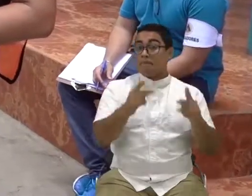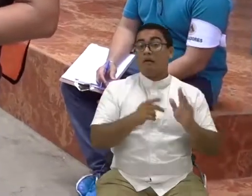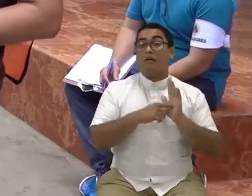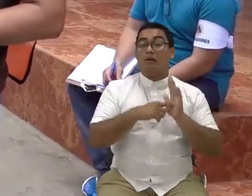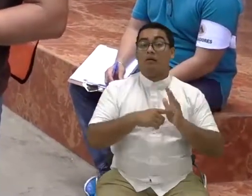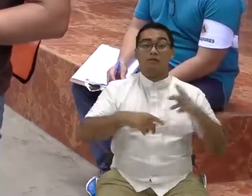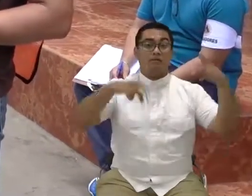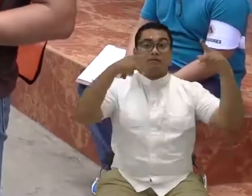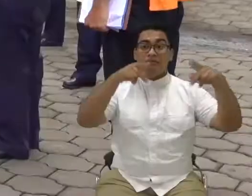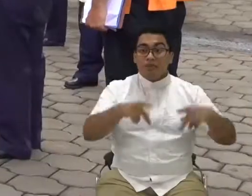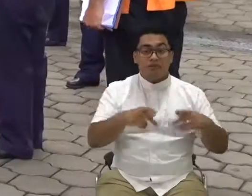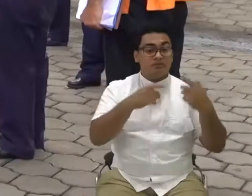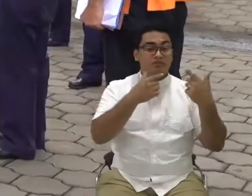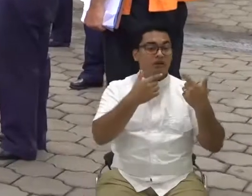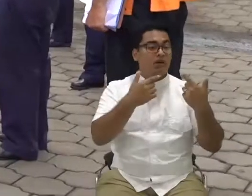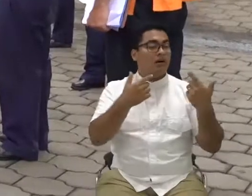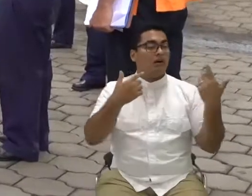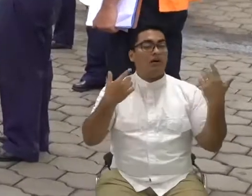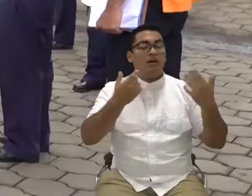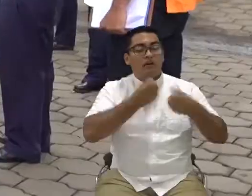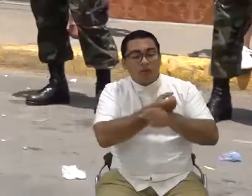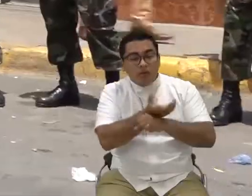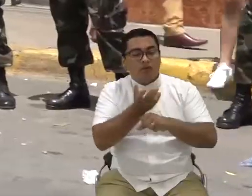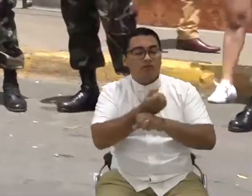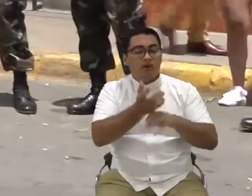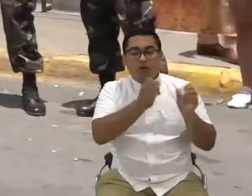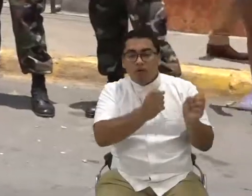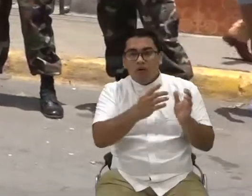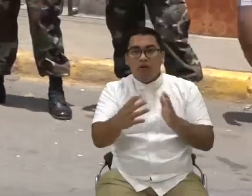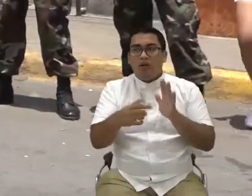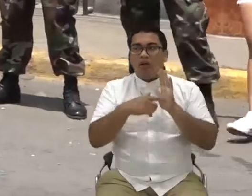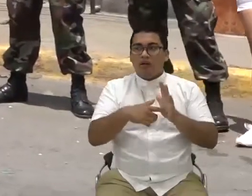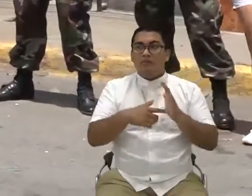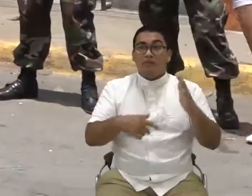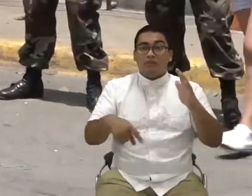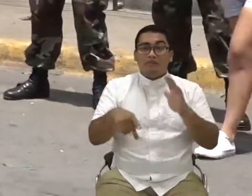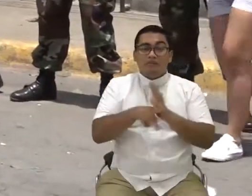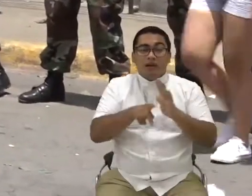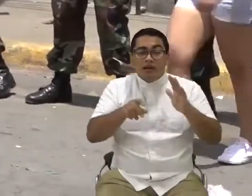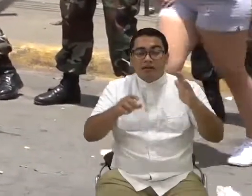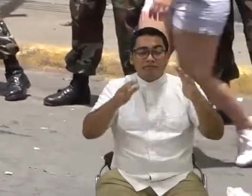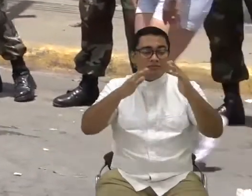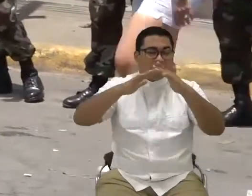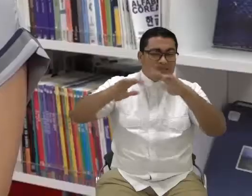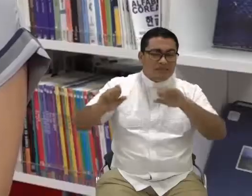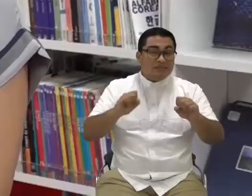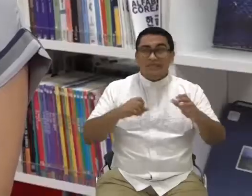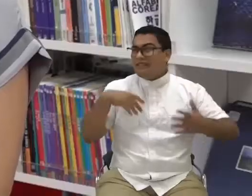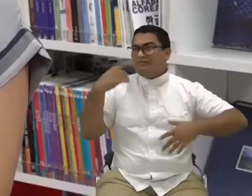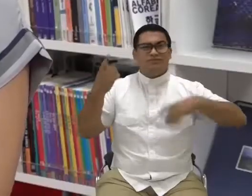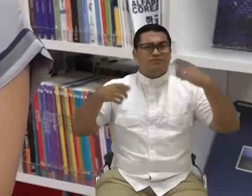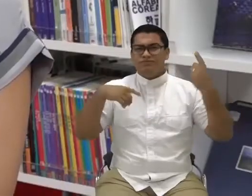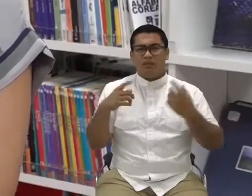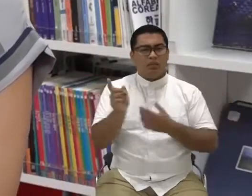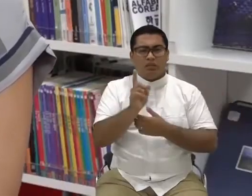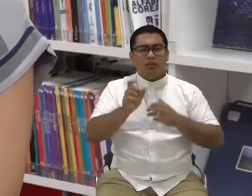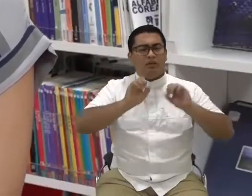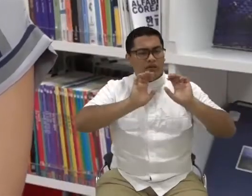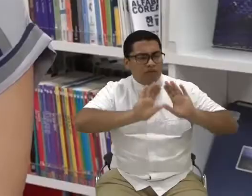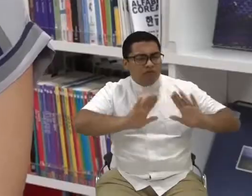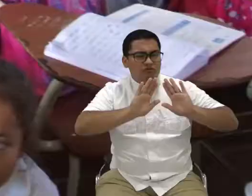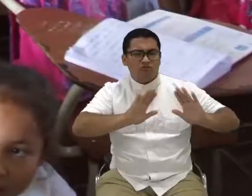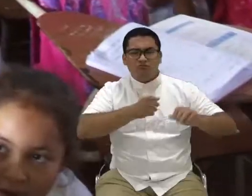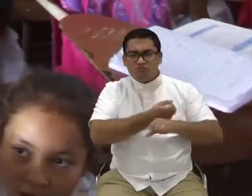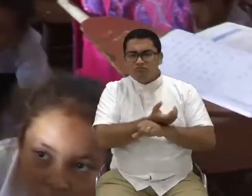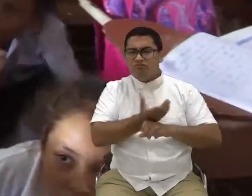está organizada, cómo ellos pueden analizar su entorno y estar mejor preparados ante la ocurrencia de un evento que les pueda afectar su